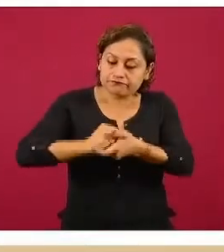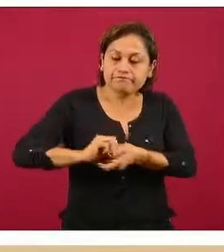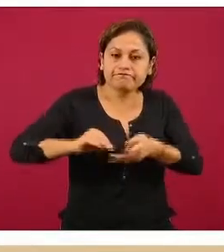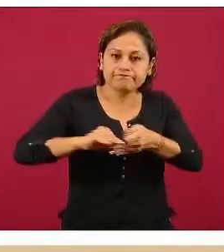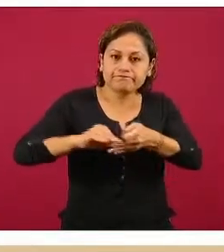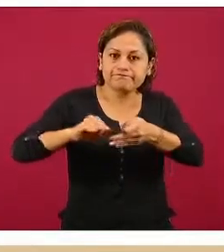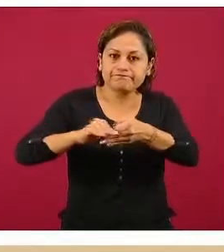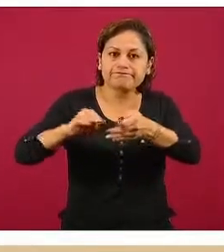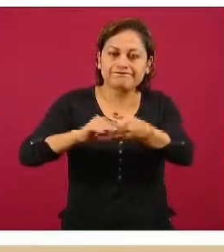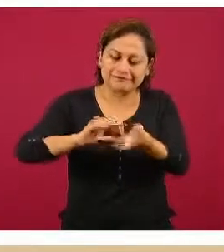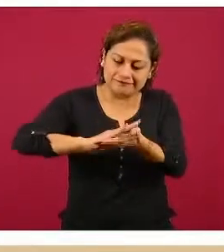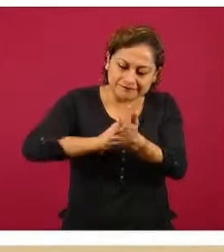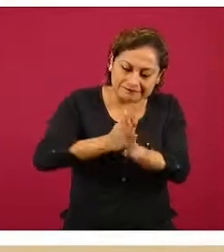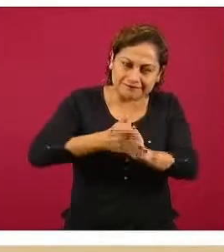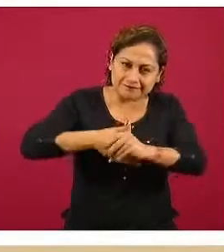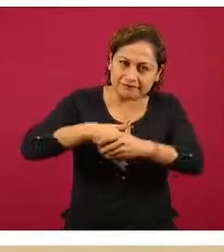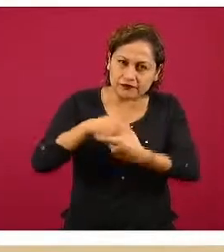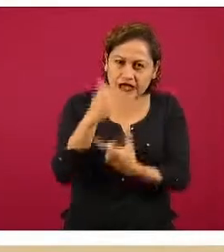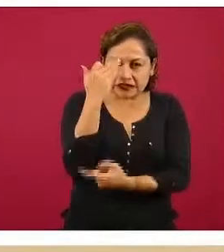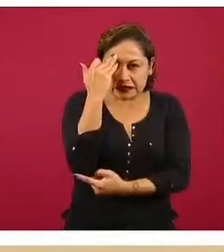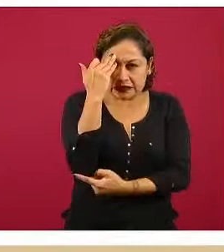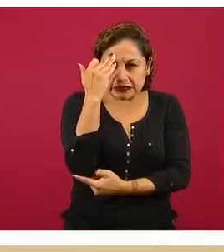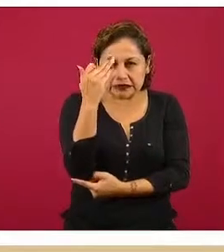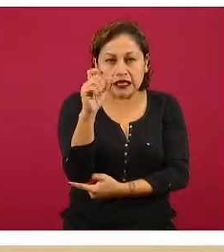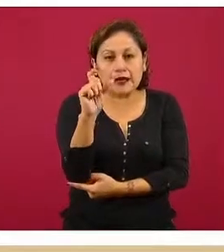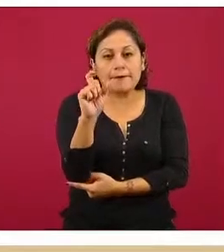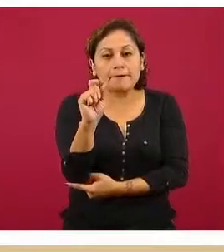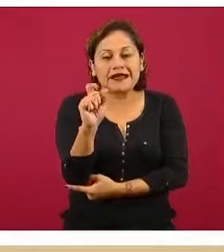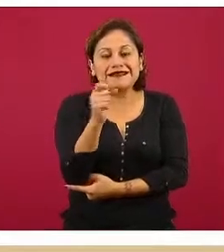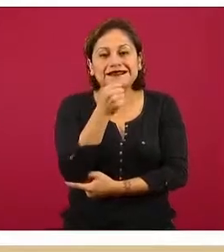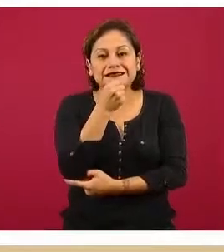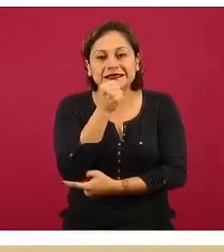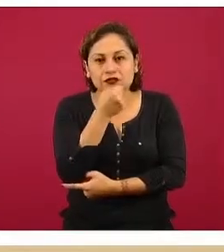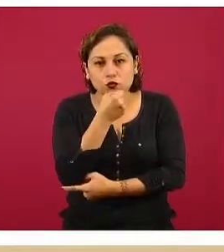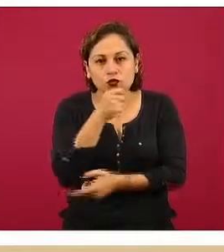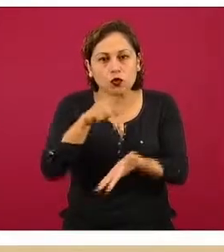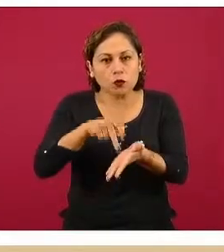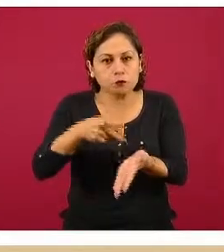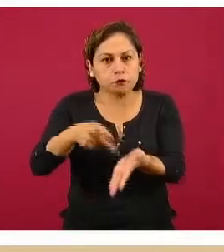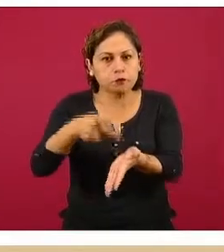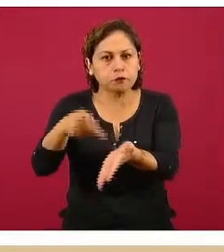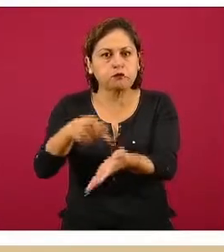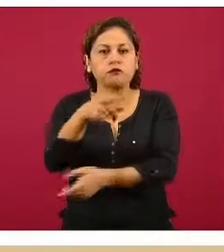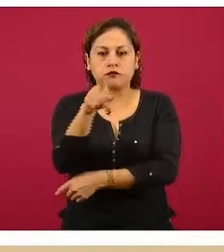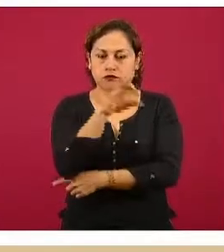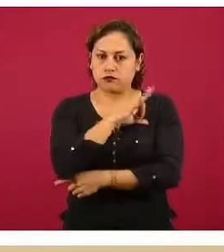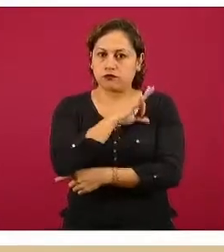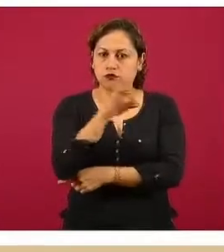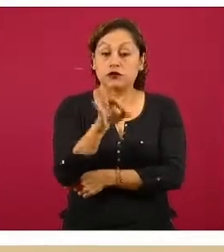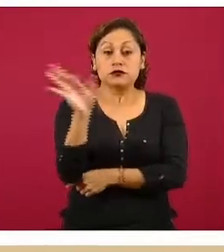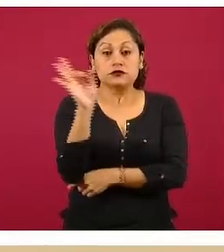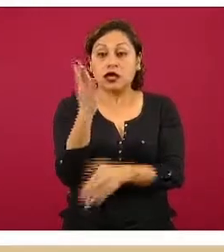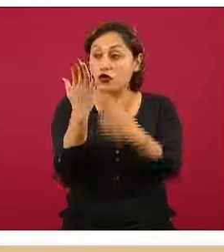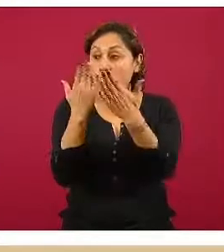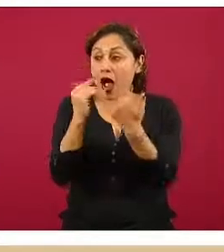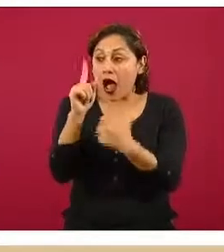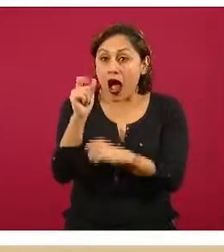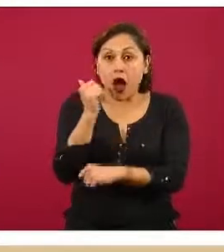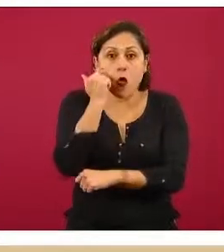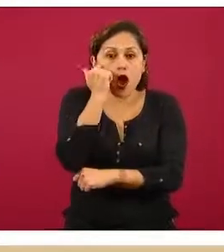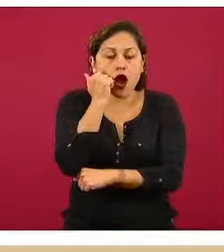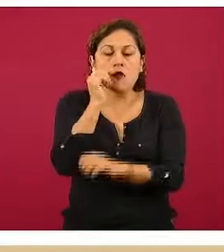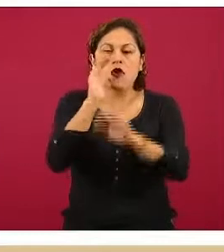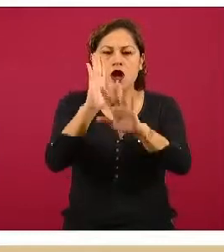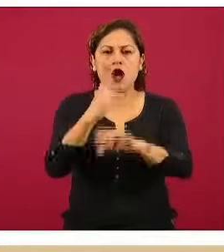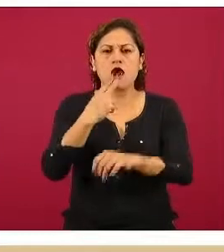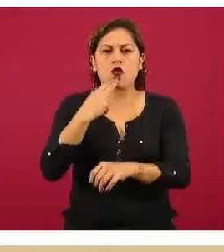y tantas veces como sea necesario. Si no se tiene al alcance el lavado de manos, se puede utilizar alcohol